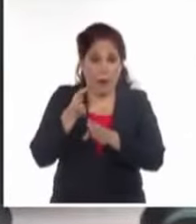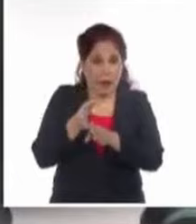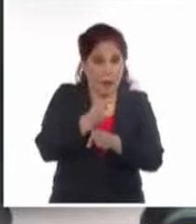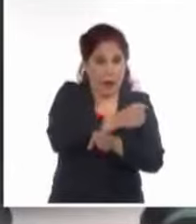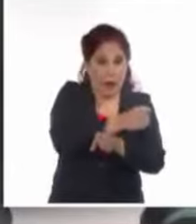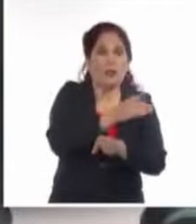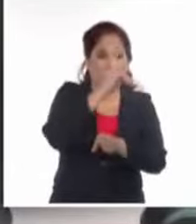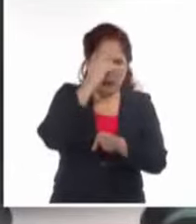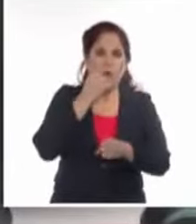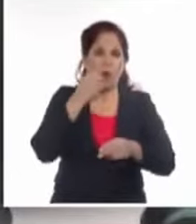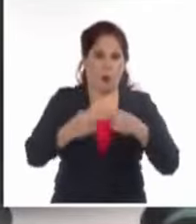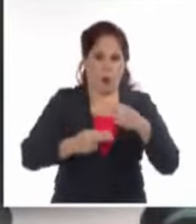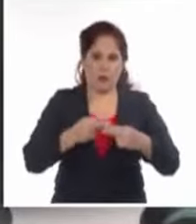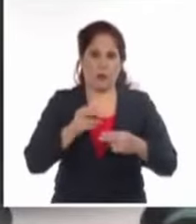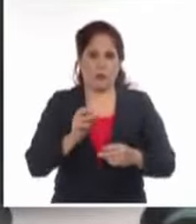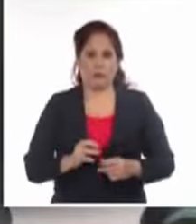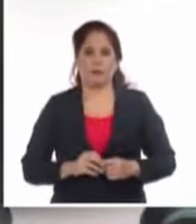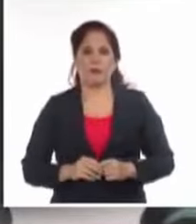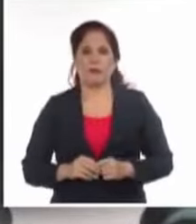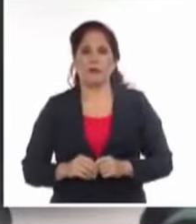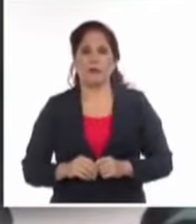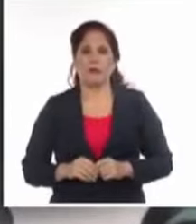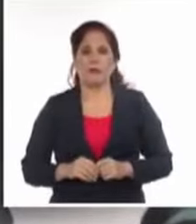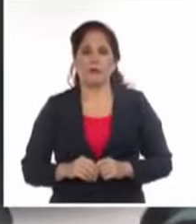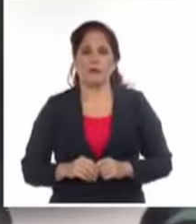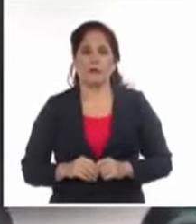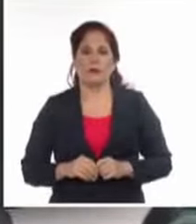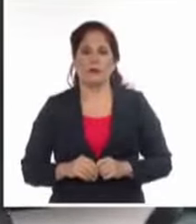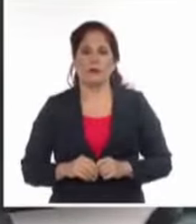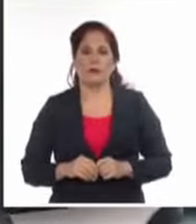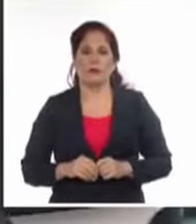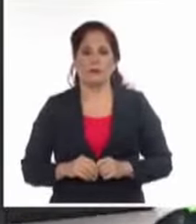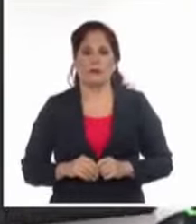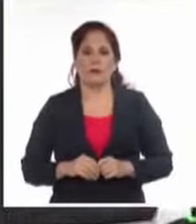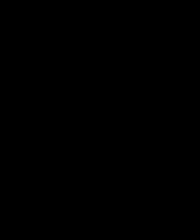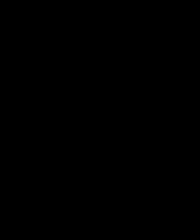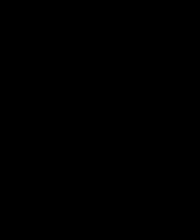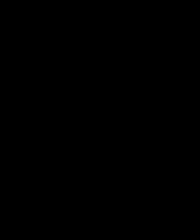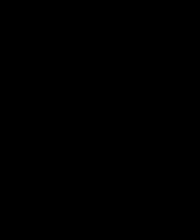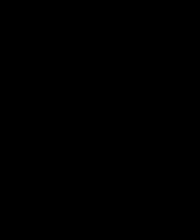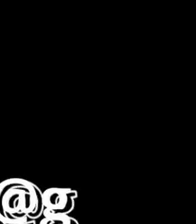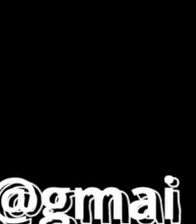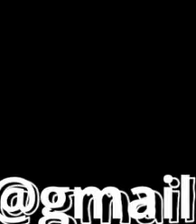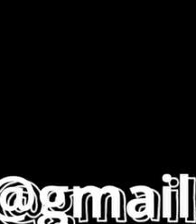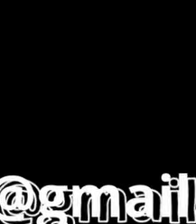hacer, todo lo otro que se puede modificar, todo lo otro que se puede innovar, vamos a hacerlo.